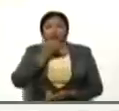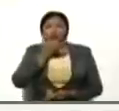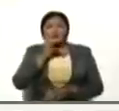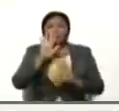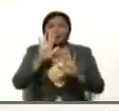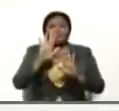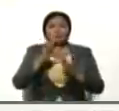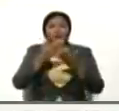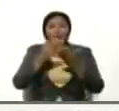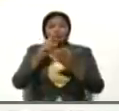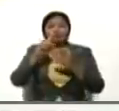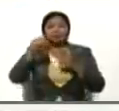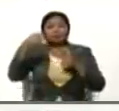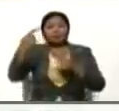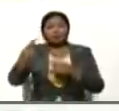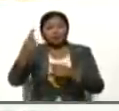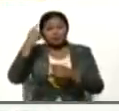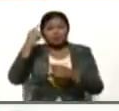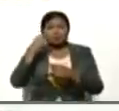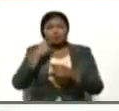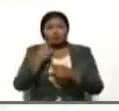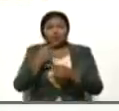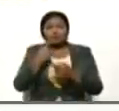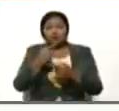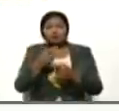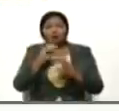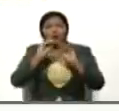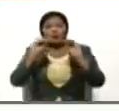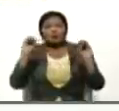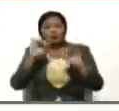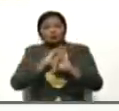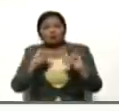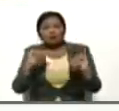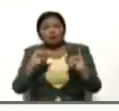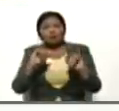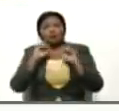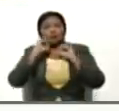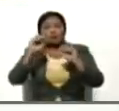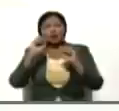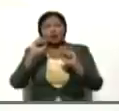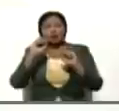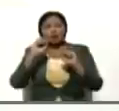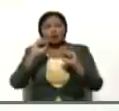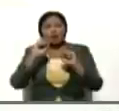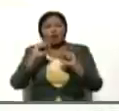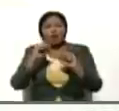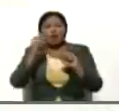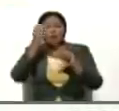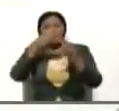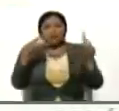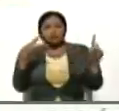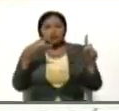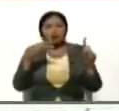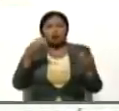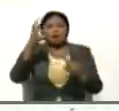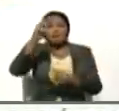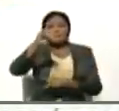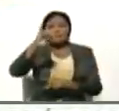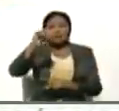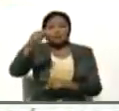decir que al día siguiente, en la otra rueda de prensa, habíamos designado ya, porque había ganado, al compañero en Amazonas, Miguel